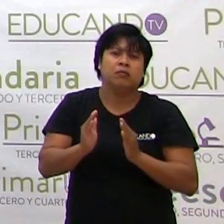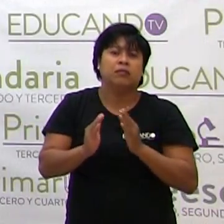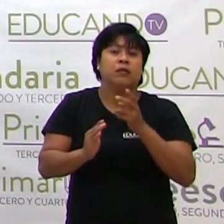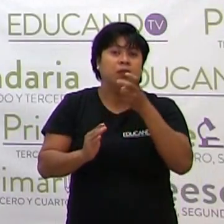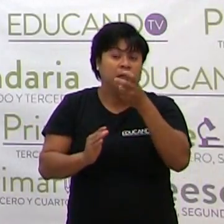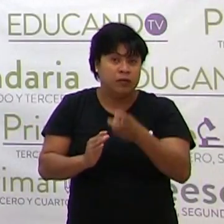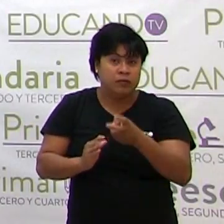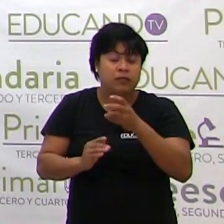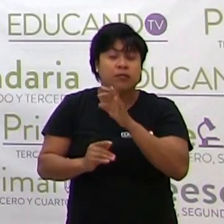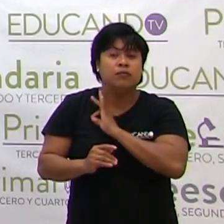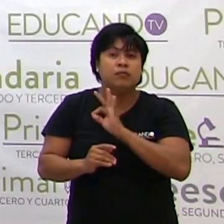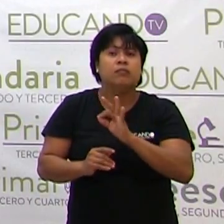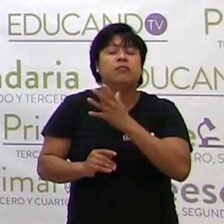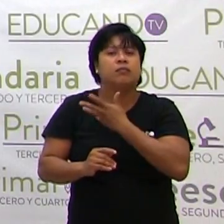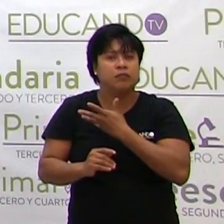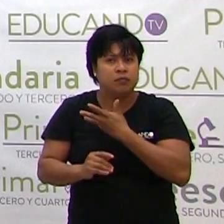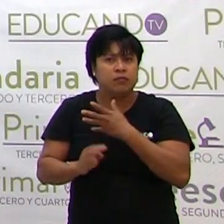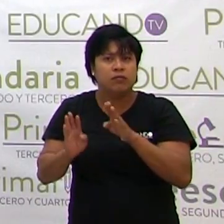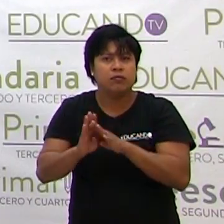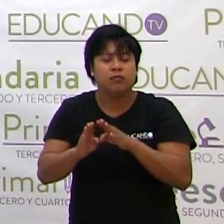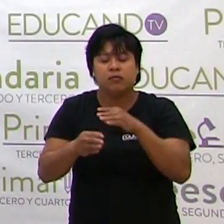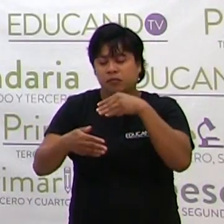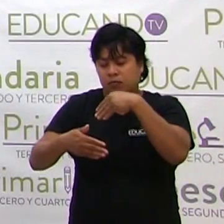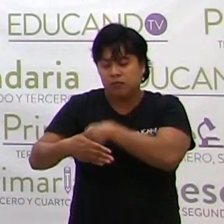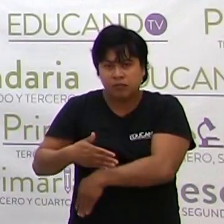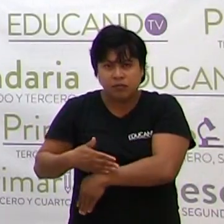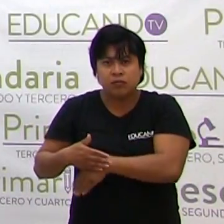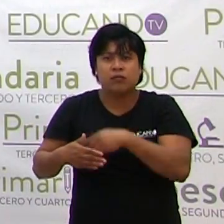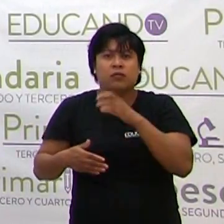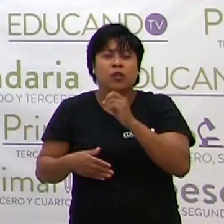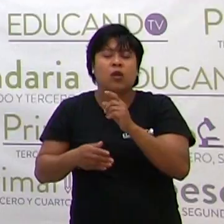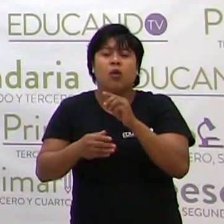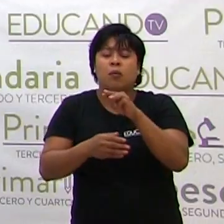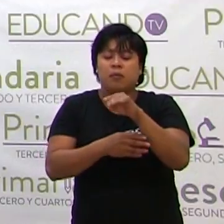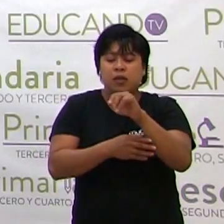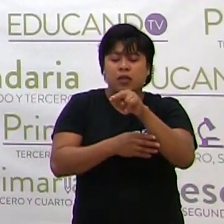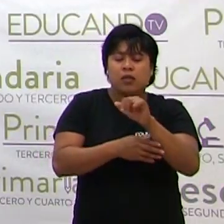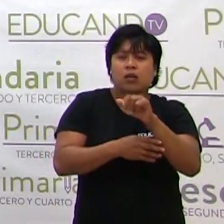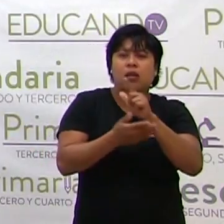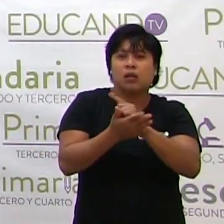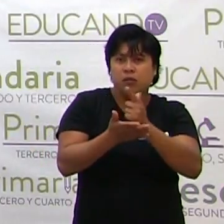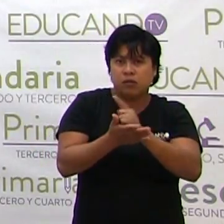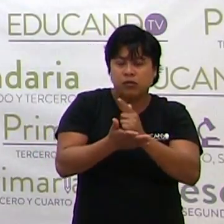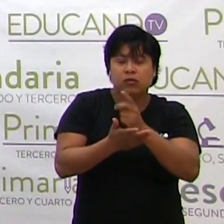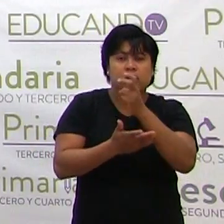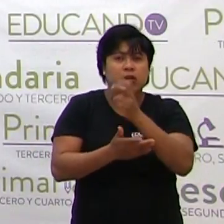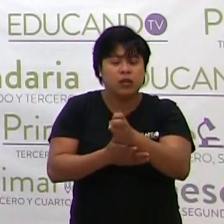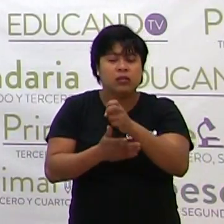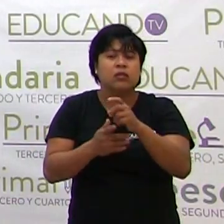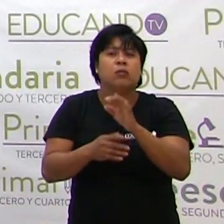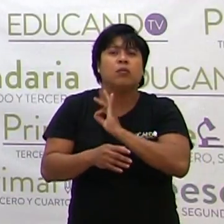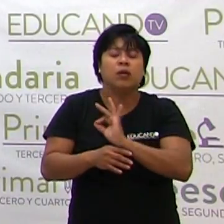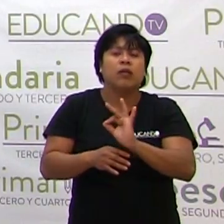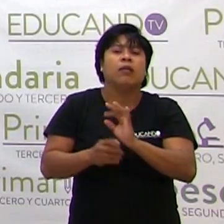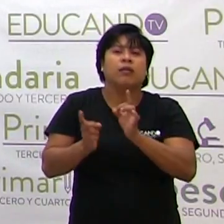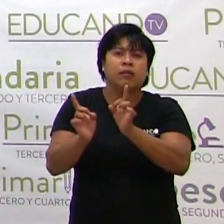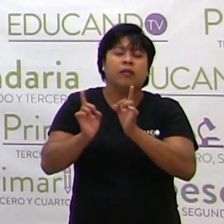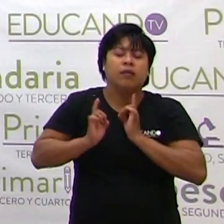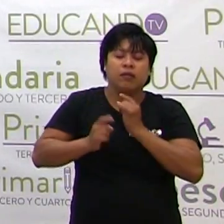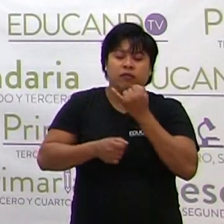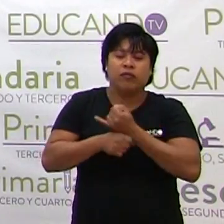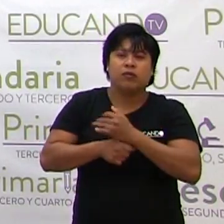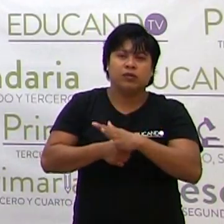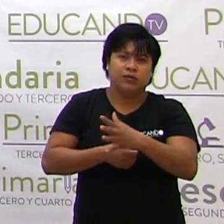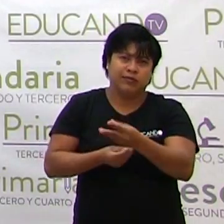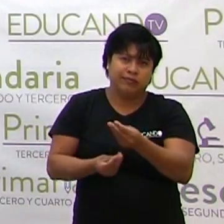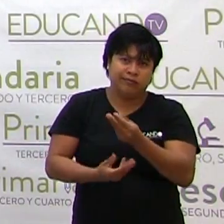pequeños, los cuales pueden ser llamados de bolsillo, o también mini libros, los cuales también nos van a aportar